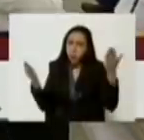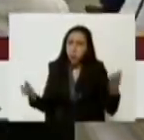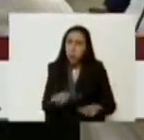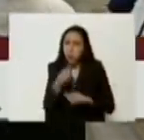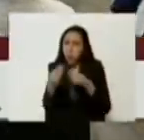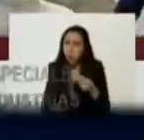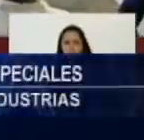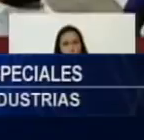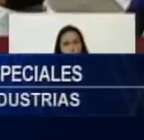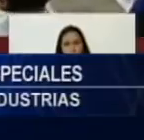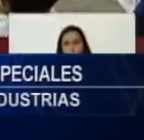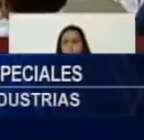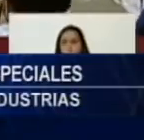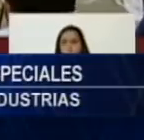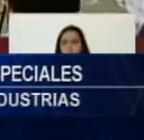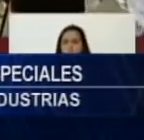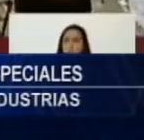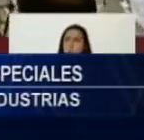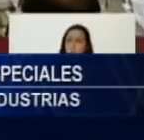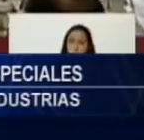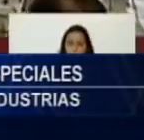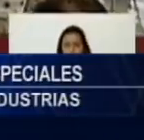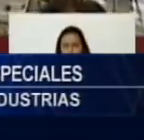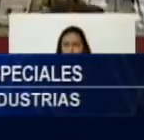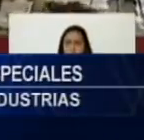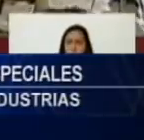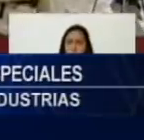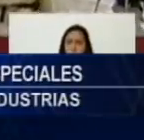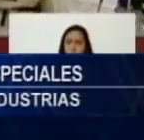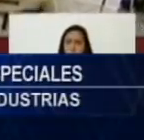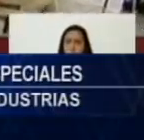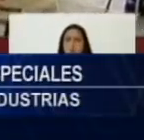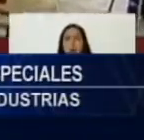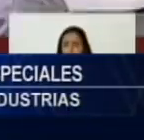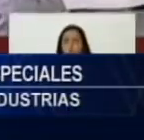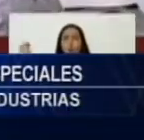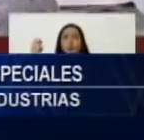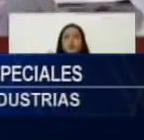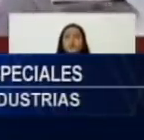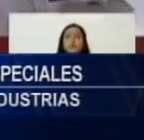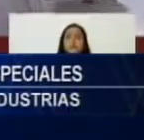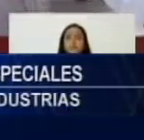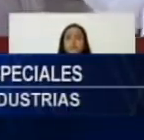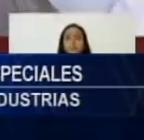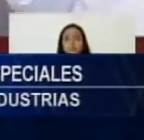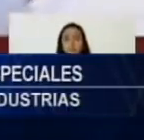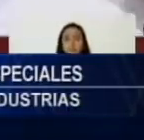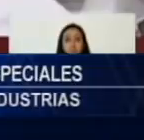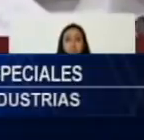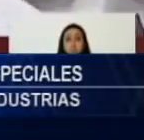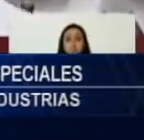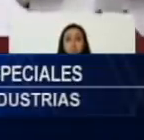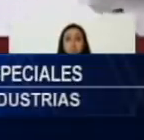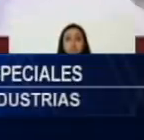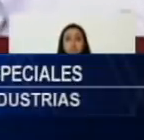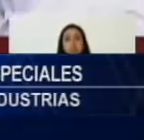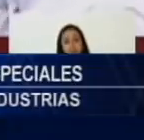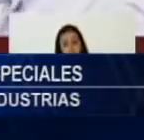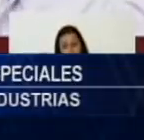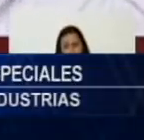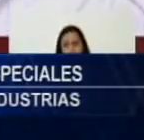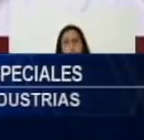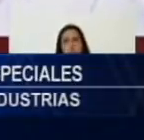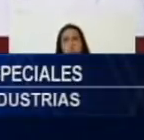primer mandatario nacional estuvo en una industria reencauchadora ubicada en Guarenas. Allí manifestó su confianza en que la Ley de Zonas